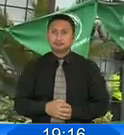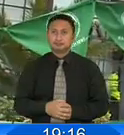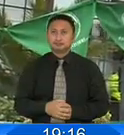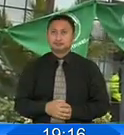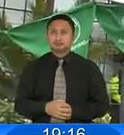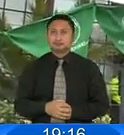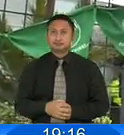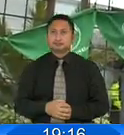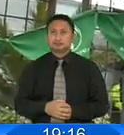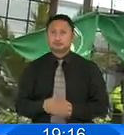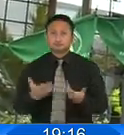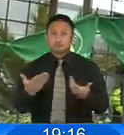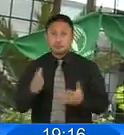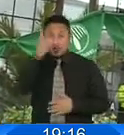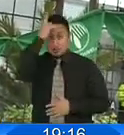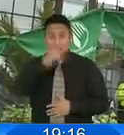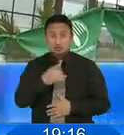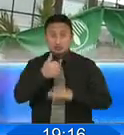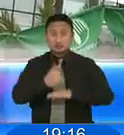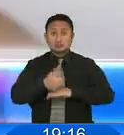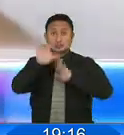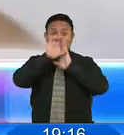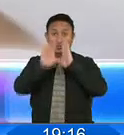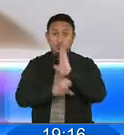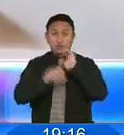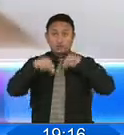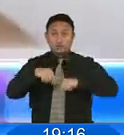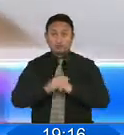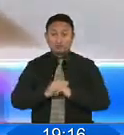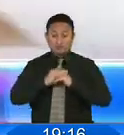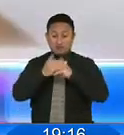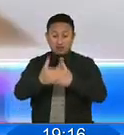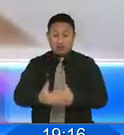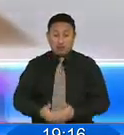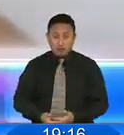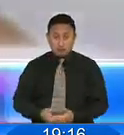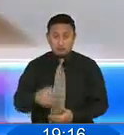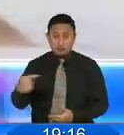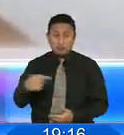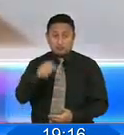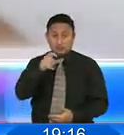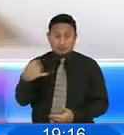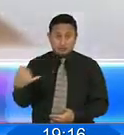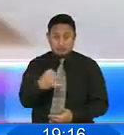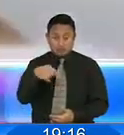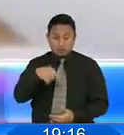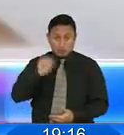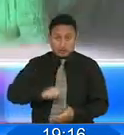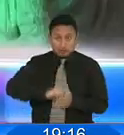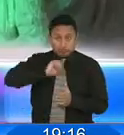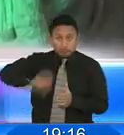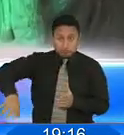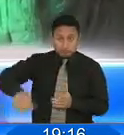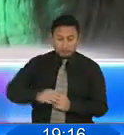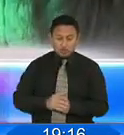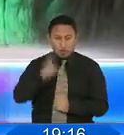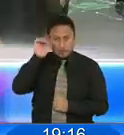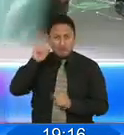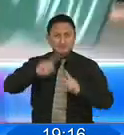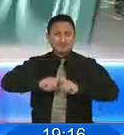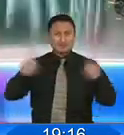Después de la decisión de la Corte Constitucional en despenalizar el aborto en casos de violación, las reacciones fueron